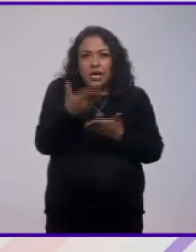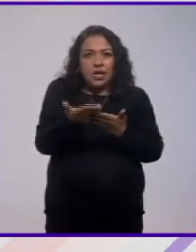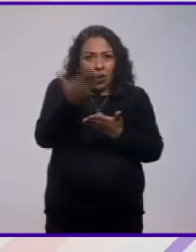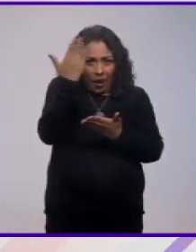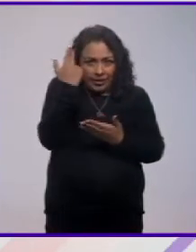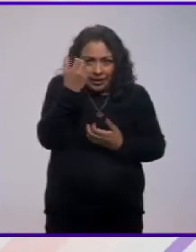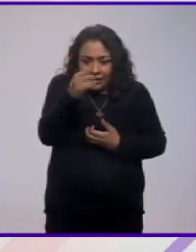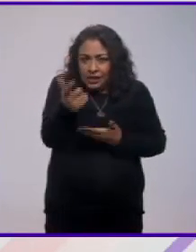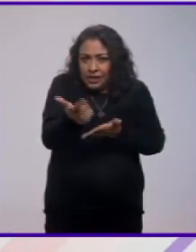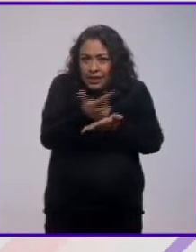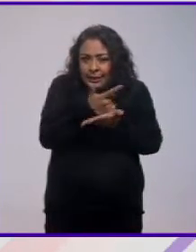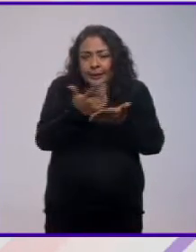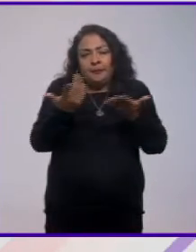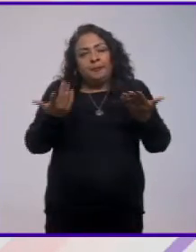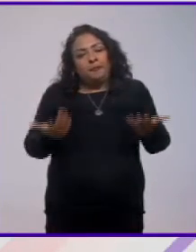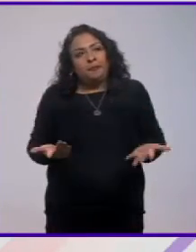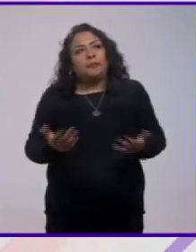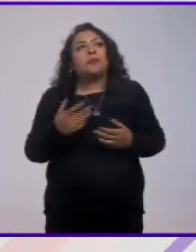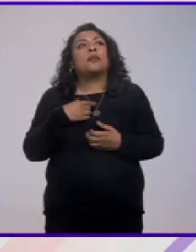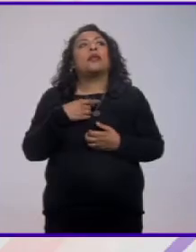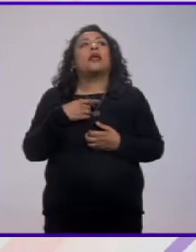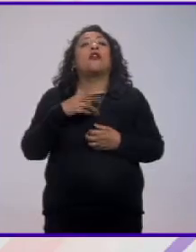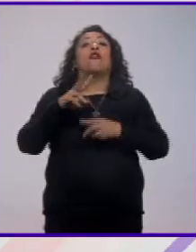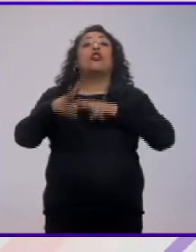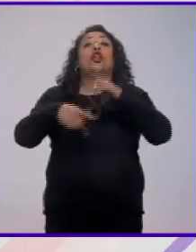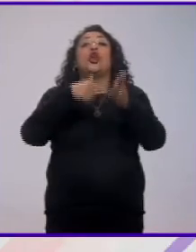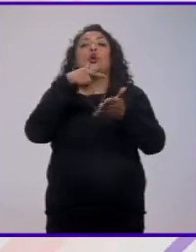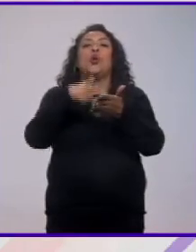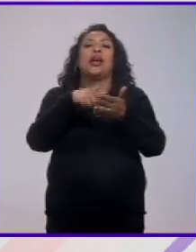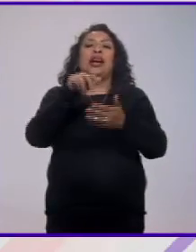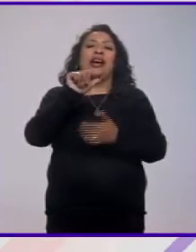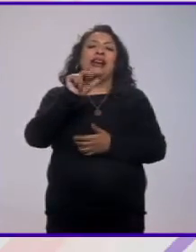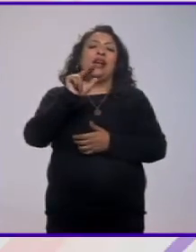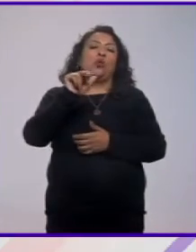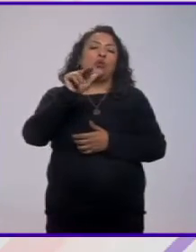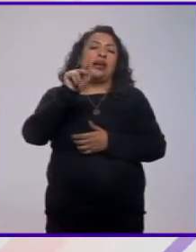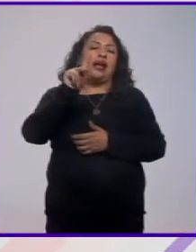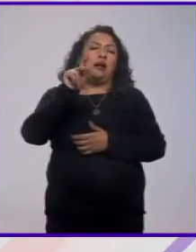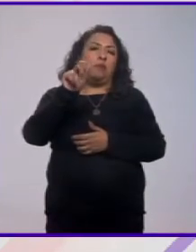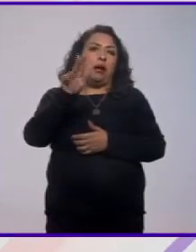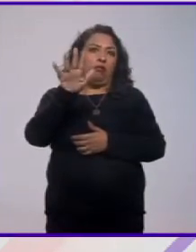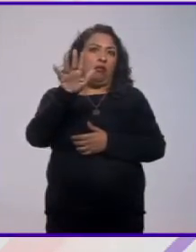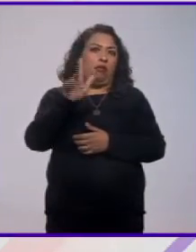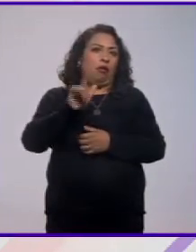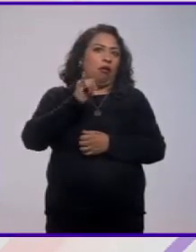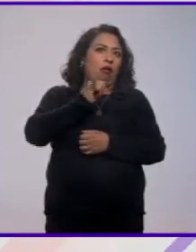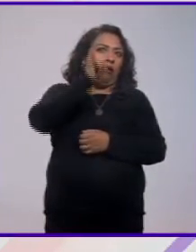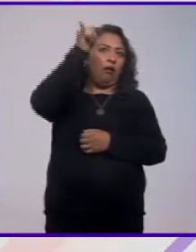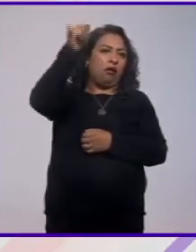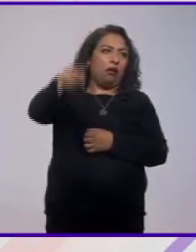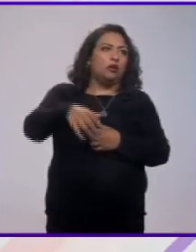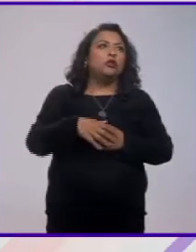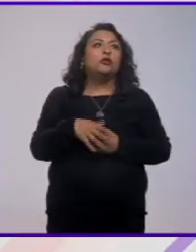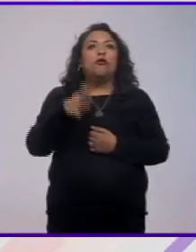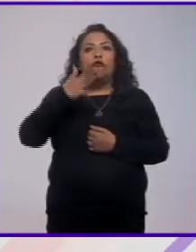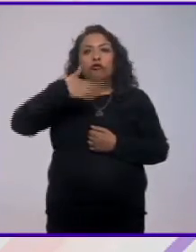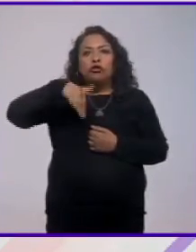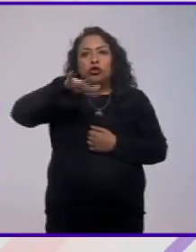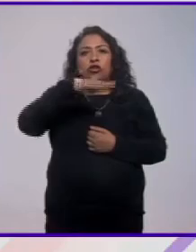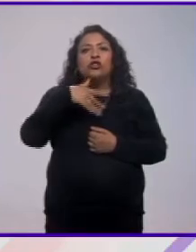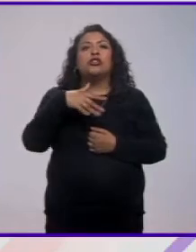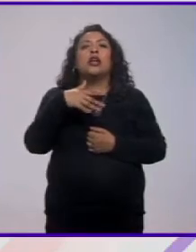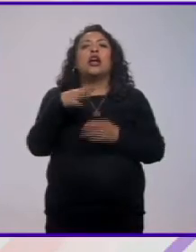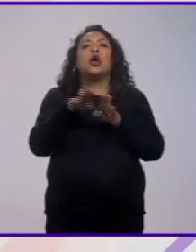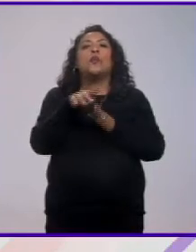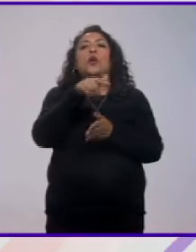visto. Entonces tuvimos que ir a dar hasta Naucalpan, que suena lejos, ¿no? Pero, y buscar en Naucalpan como